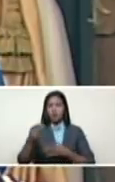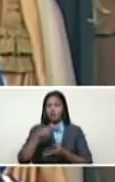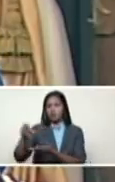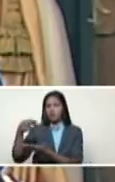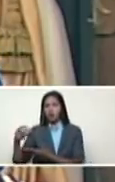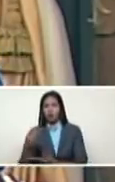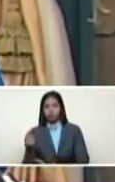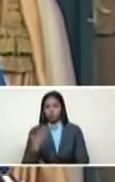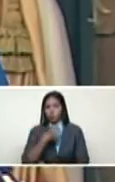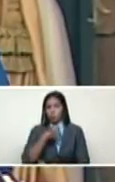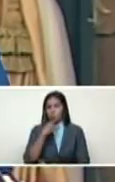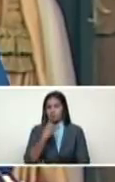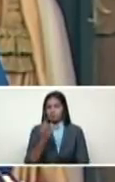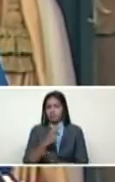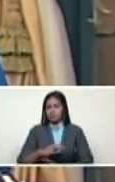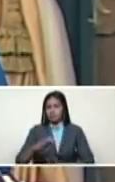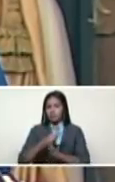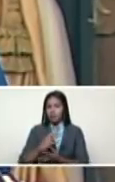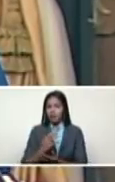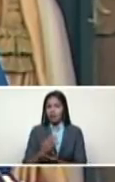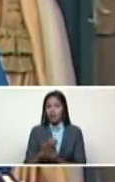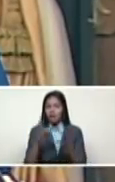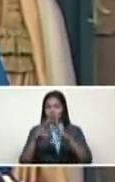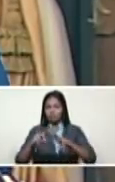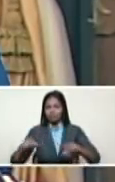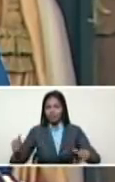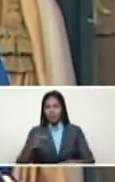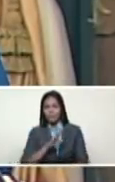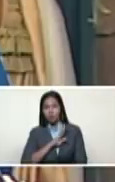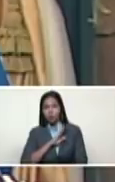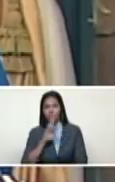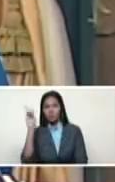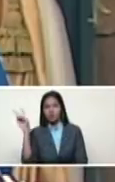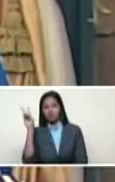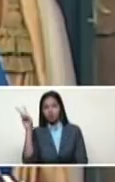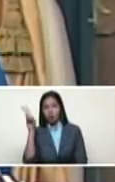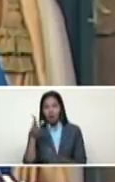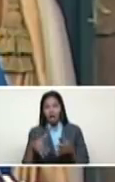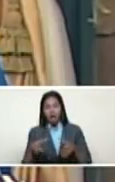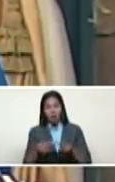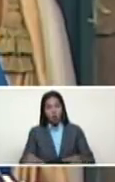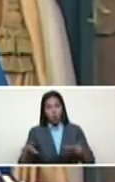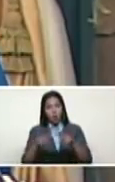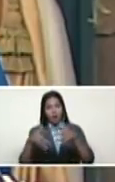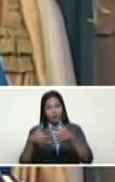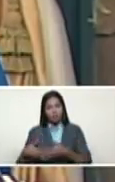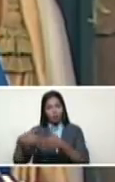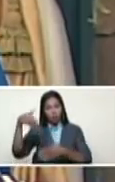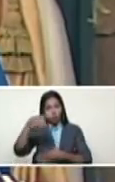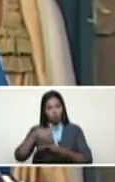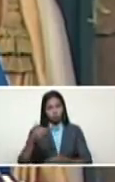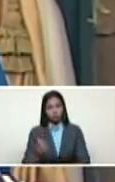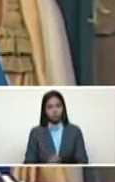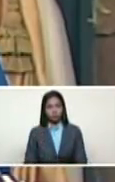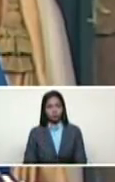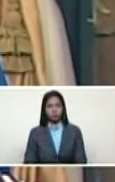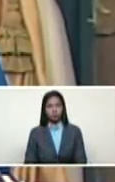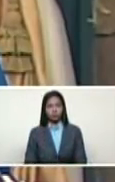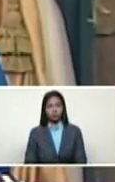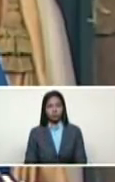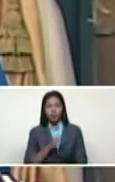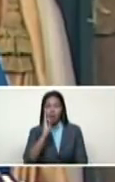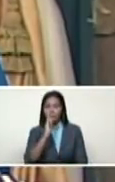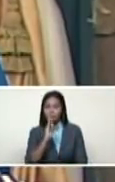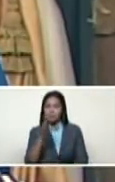puede ordenar su desalojo. Es territorio venezolano en los Estados Unidos, como lo es la